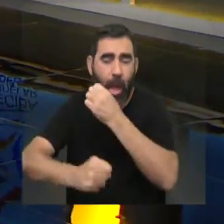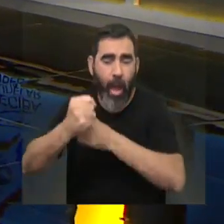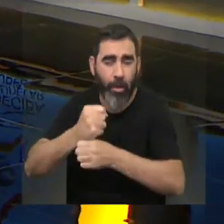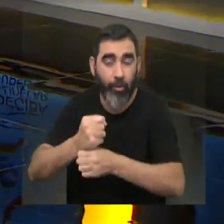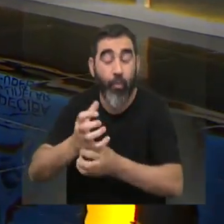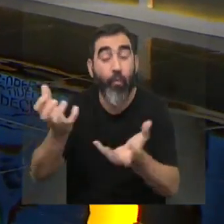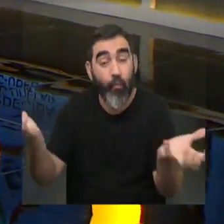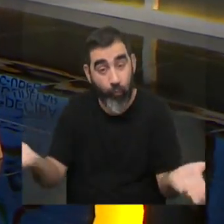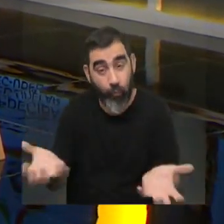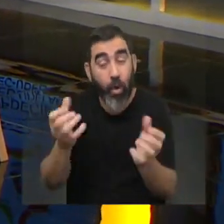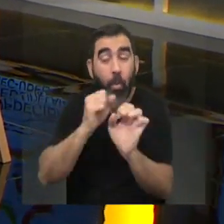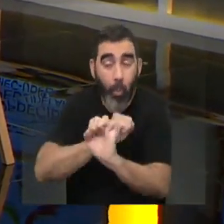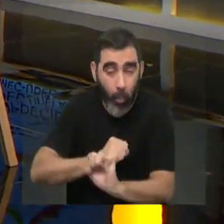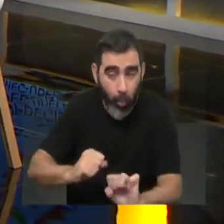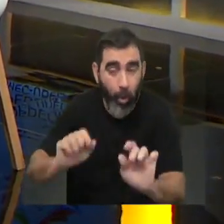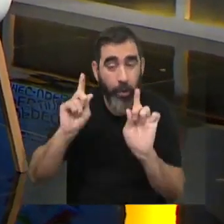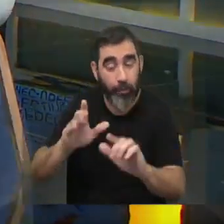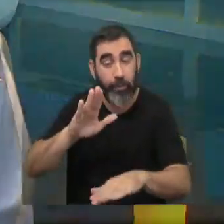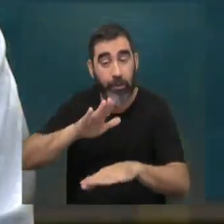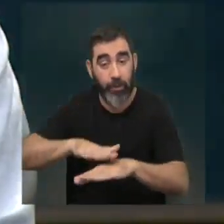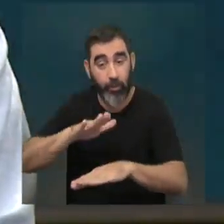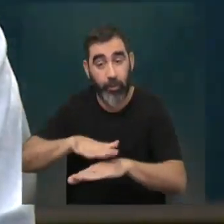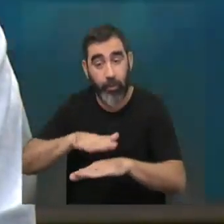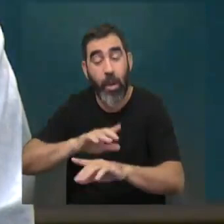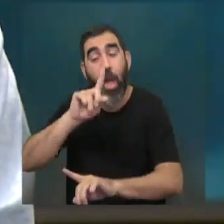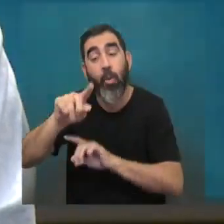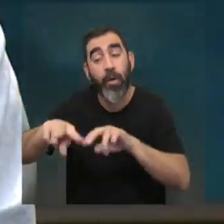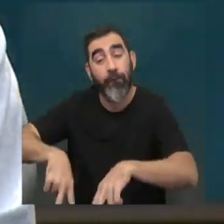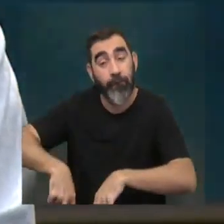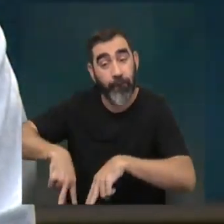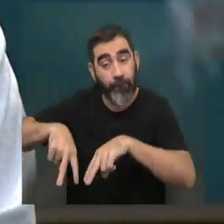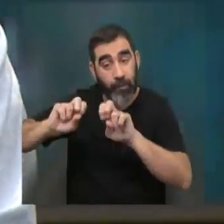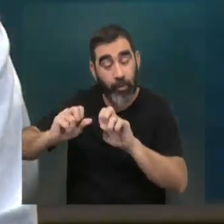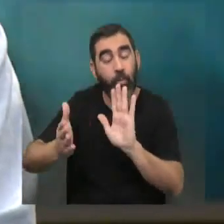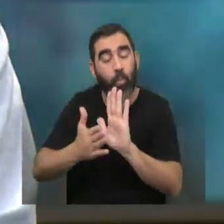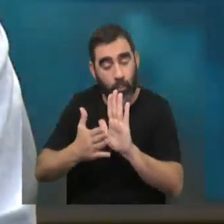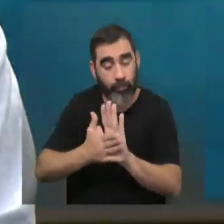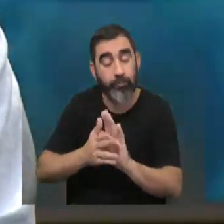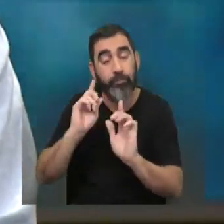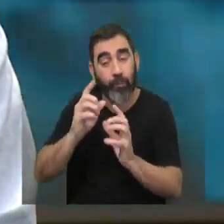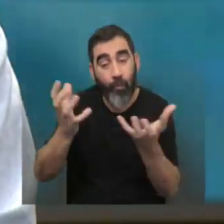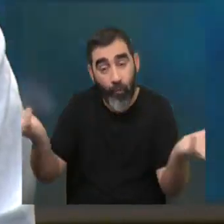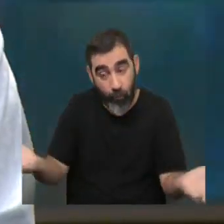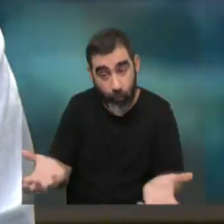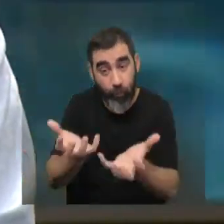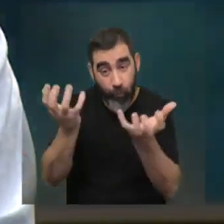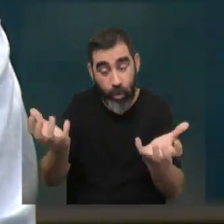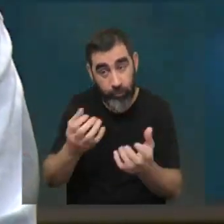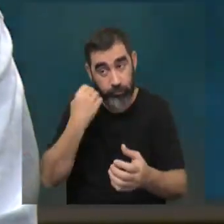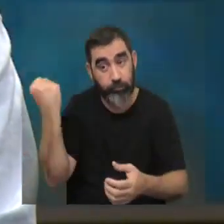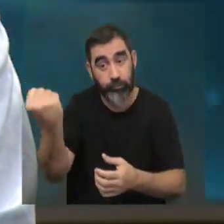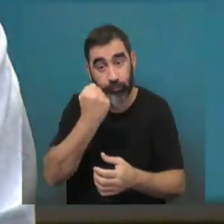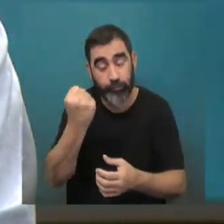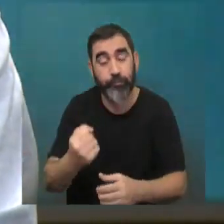fuego también pudo haber tenido una incidencia. Algunos estudios de la región también demuestran que el fuego ha sido importante.